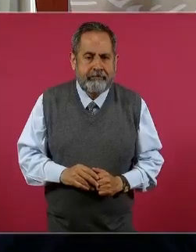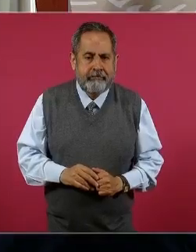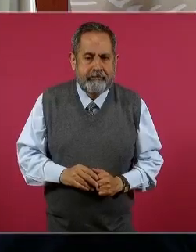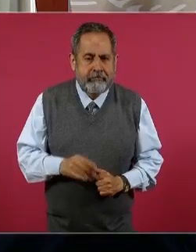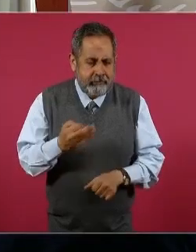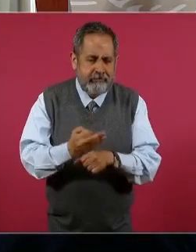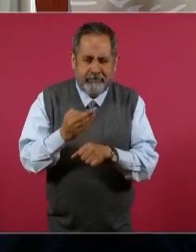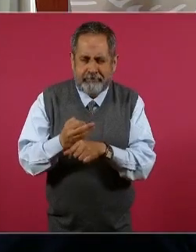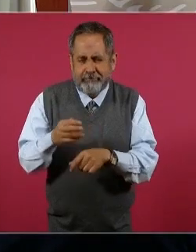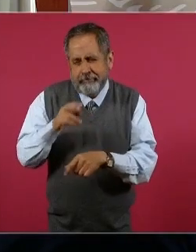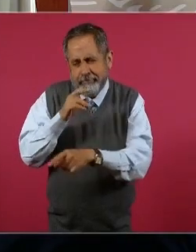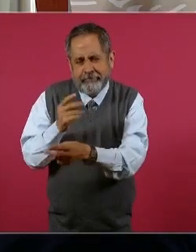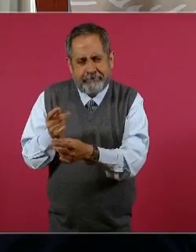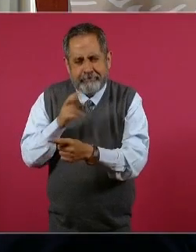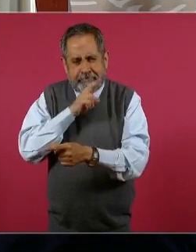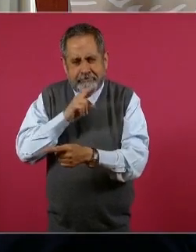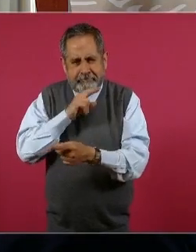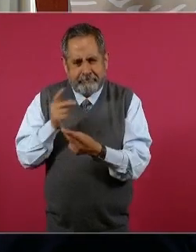ágiles,